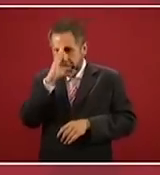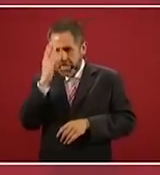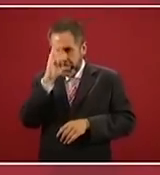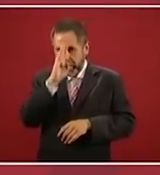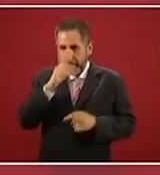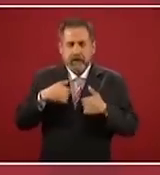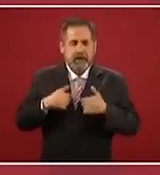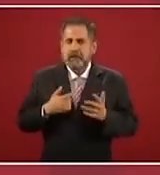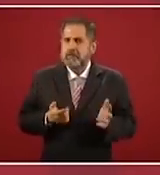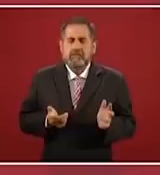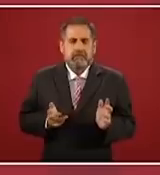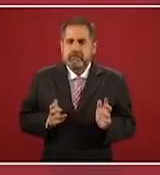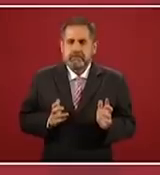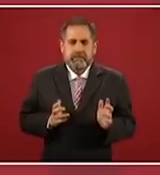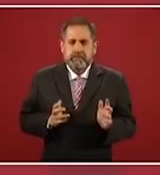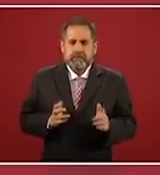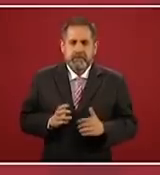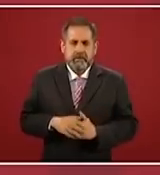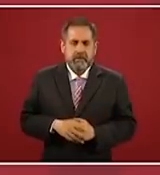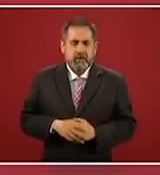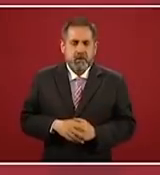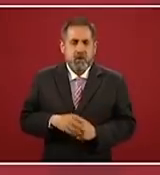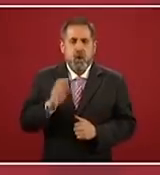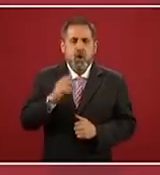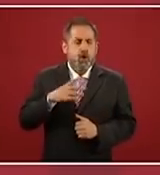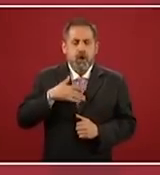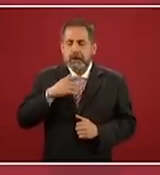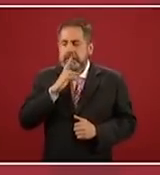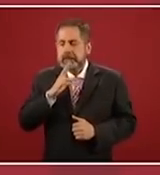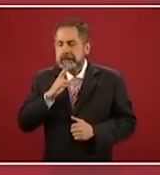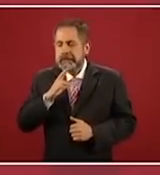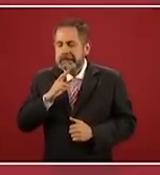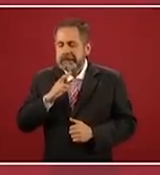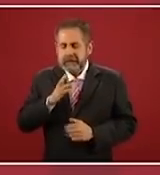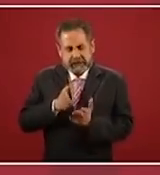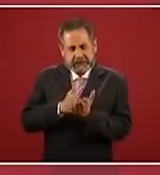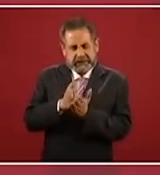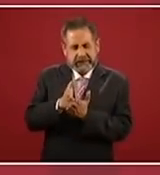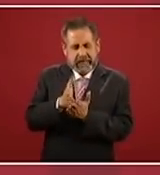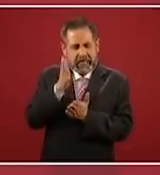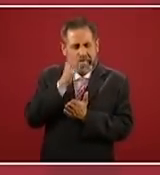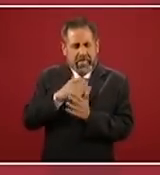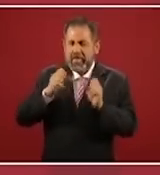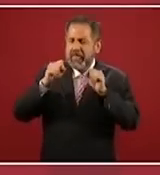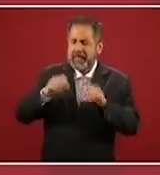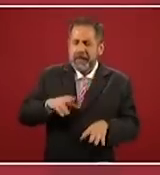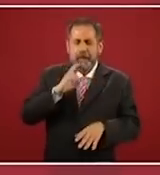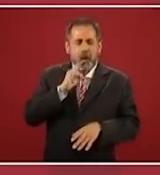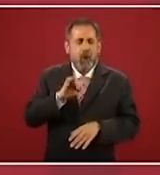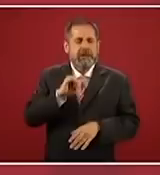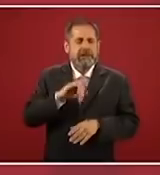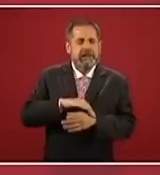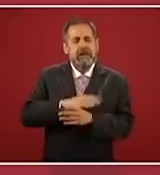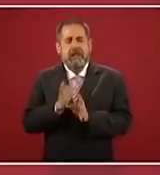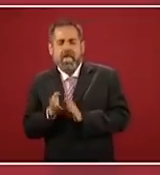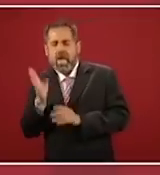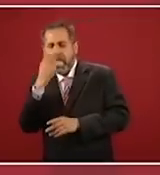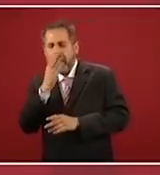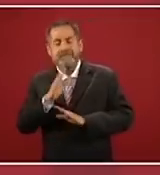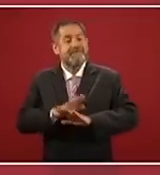que yo abdicara a mis convicciones. Eso